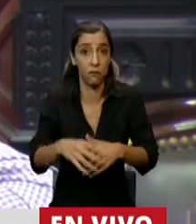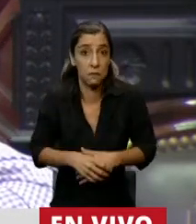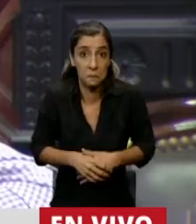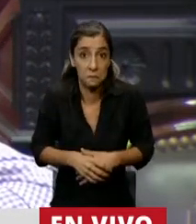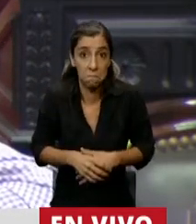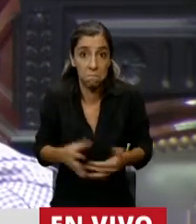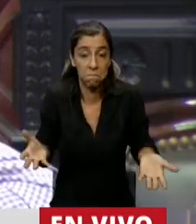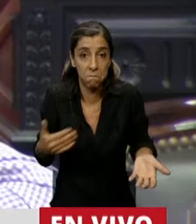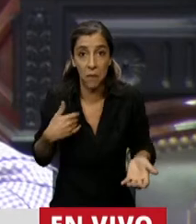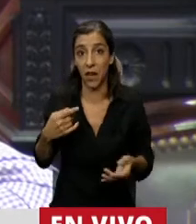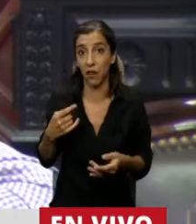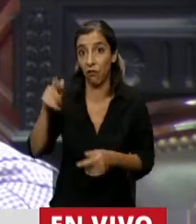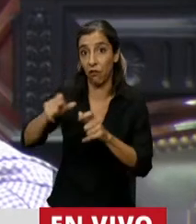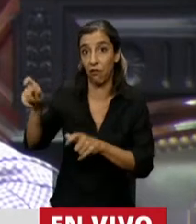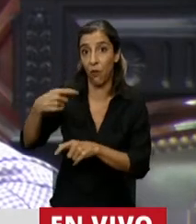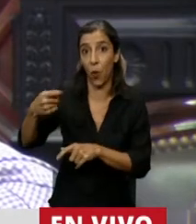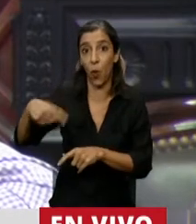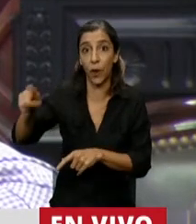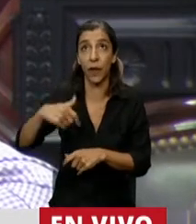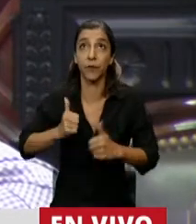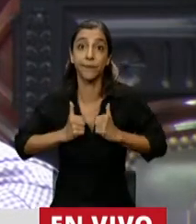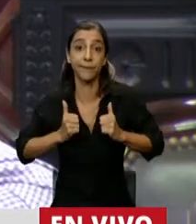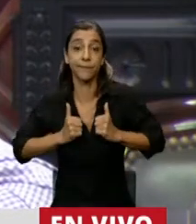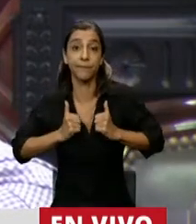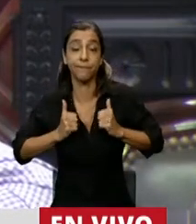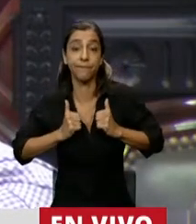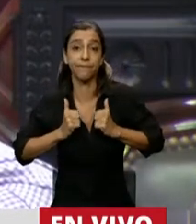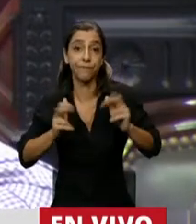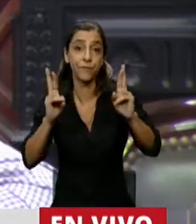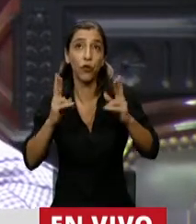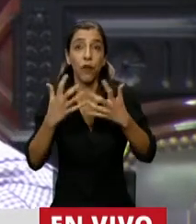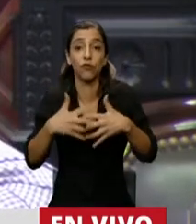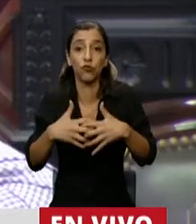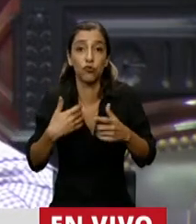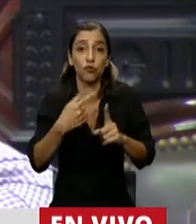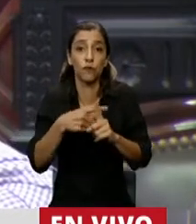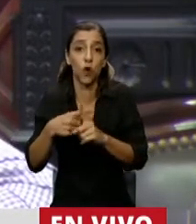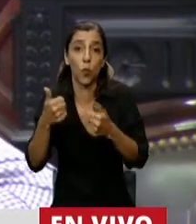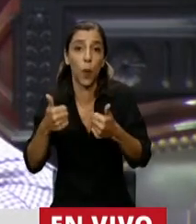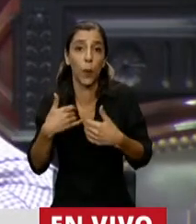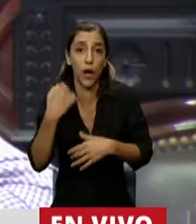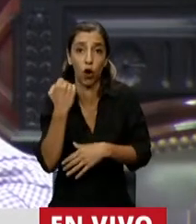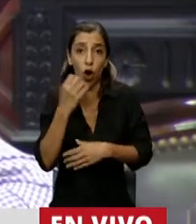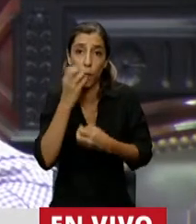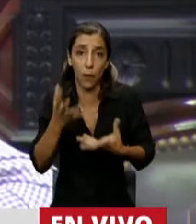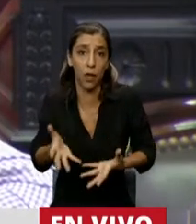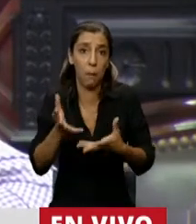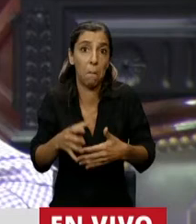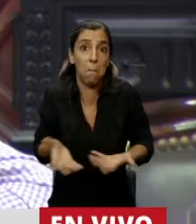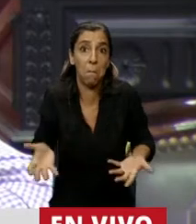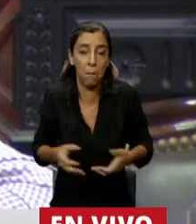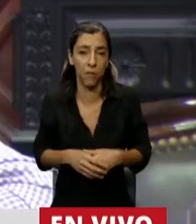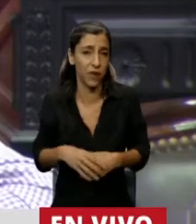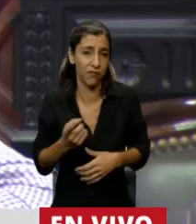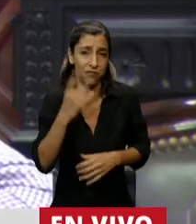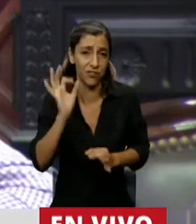nuestra sociedad, a la espera de que todo funcione y que la fórmula funcione y que nos vaya bien. Pero la realidad es que la inflación todos